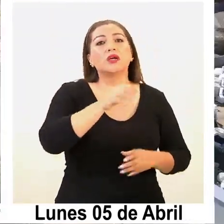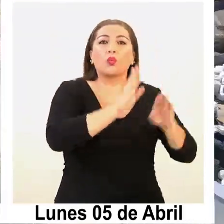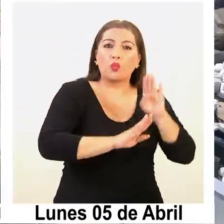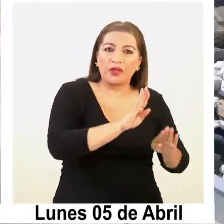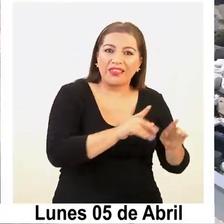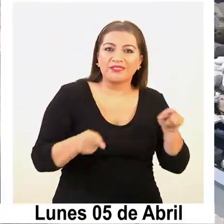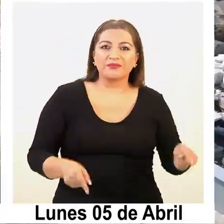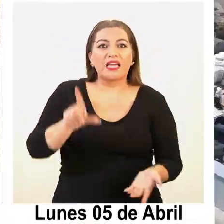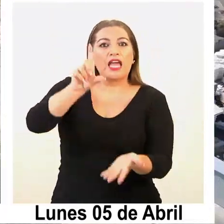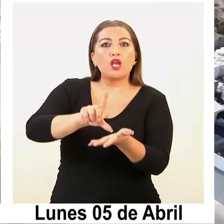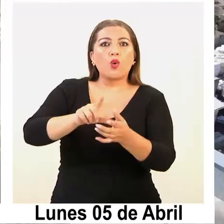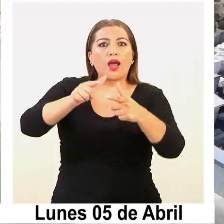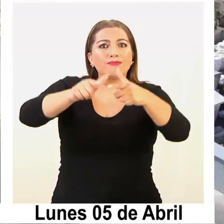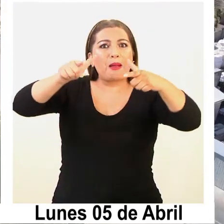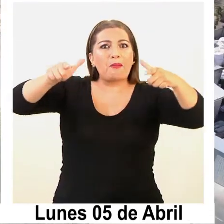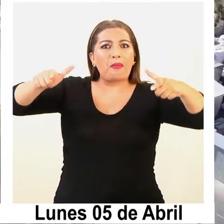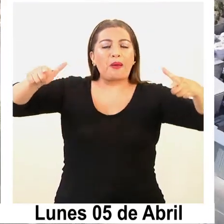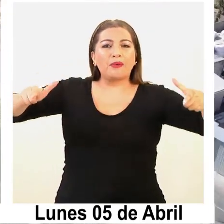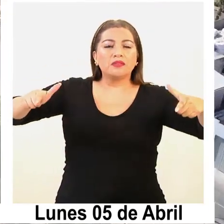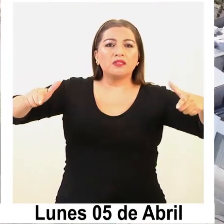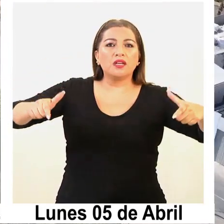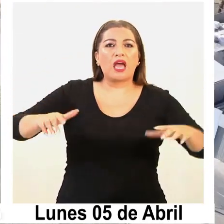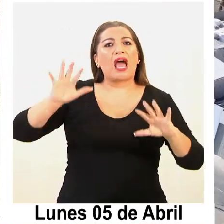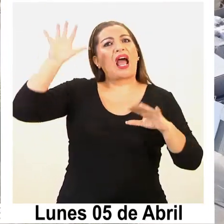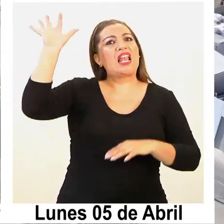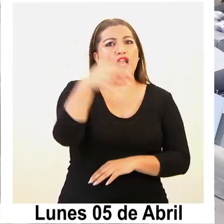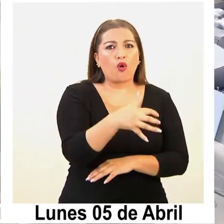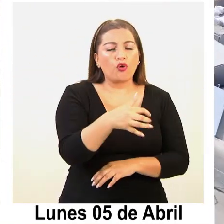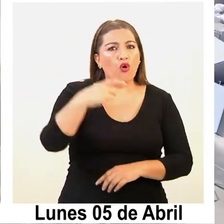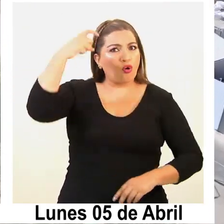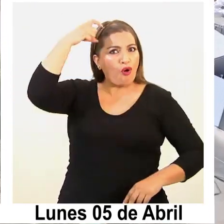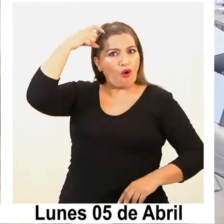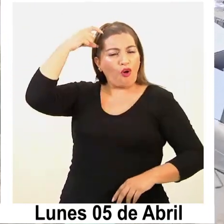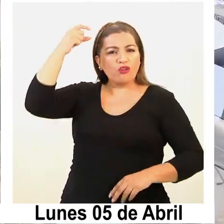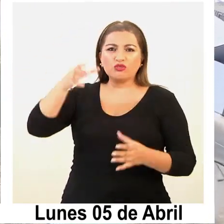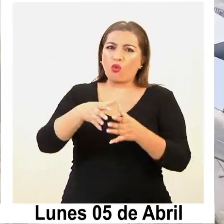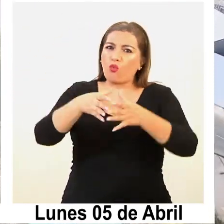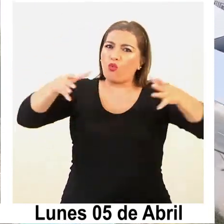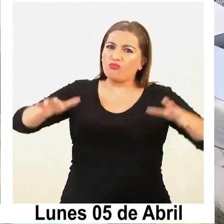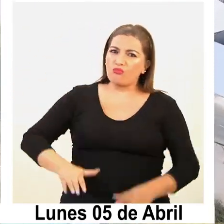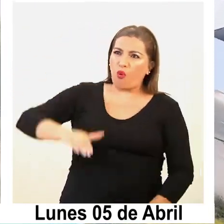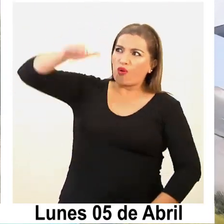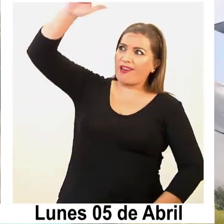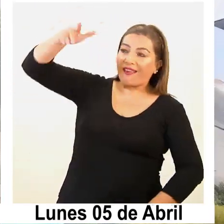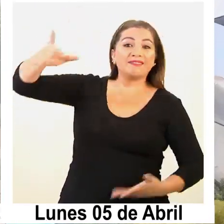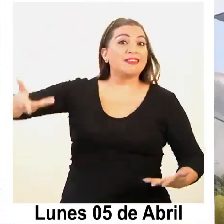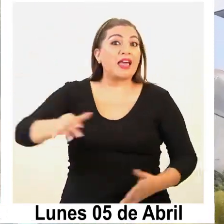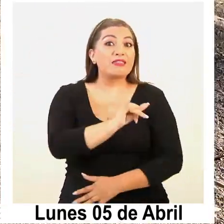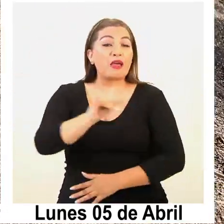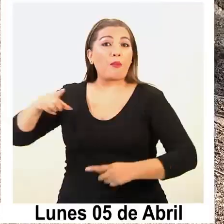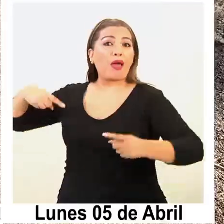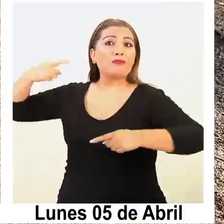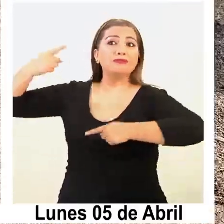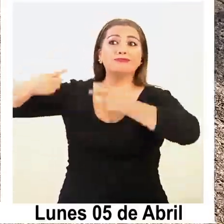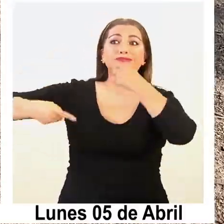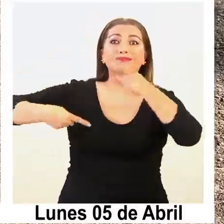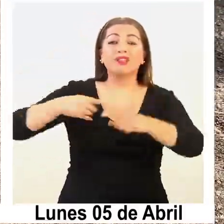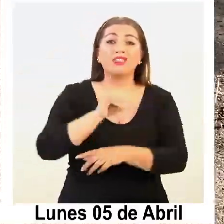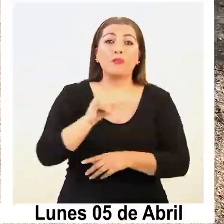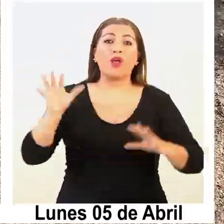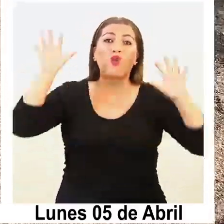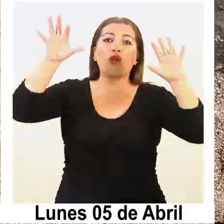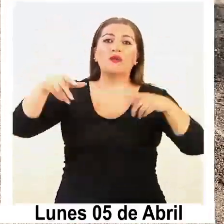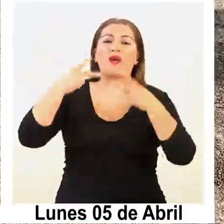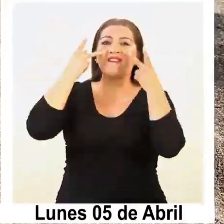El lugar fue creciendo y llegó a tener leones y osos de gran tamaño, pero con el tiempo esos animales